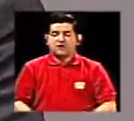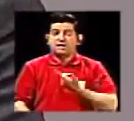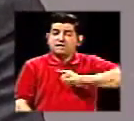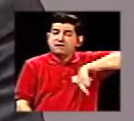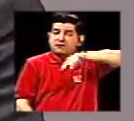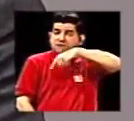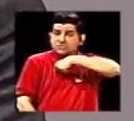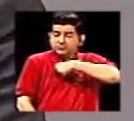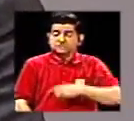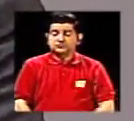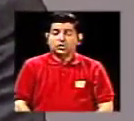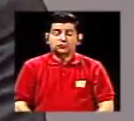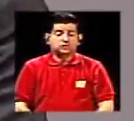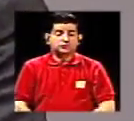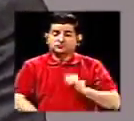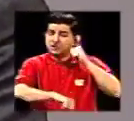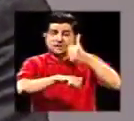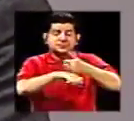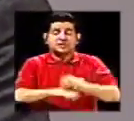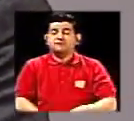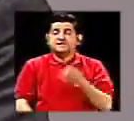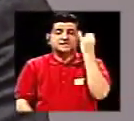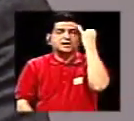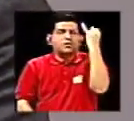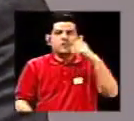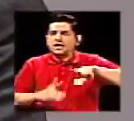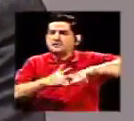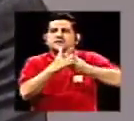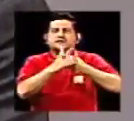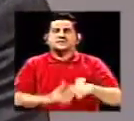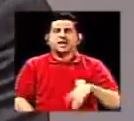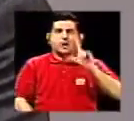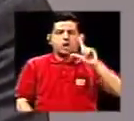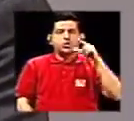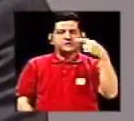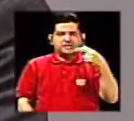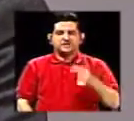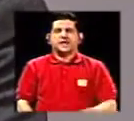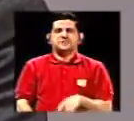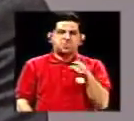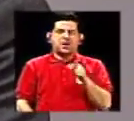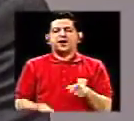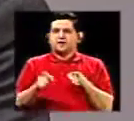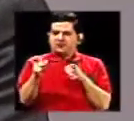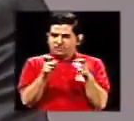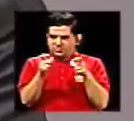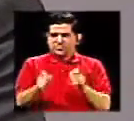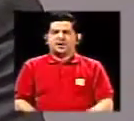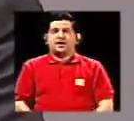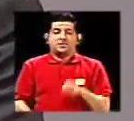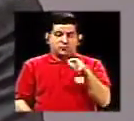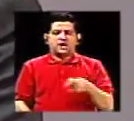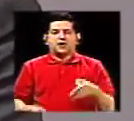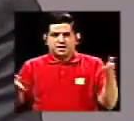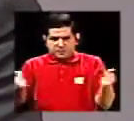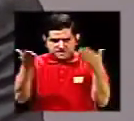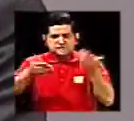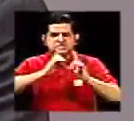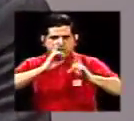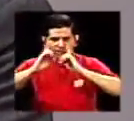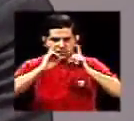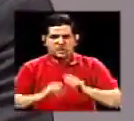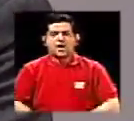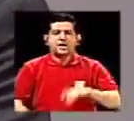hicimos realmente fue posicionar la línea que teníamos del principio, a un Luis Guillermo moderado, a un Luis Guillermo provocando el diálogo, a un Luis